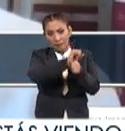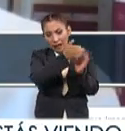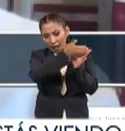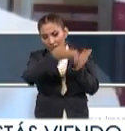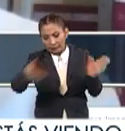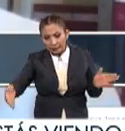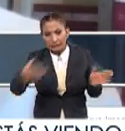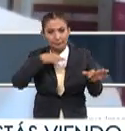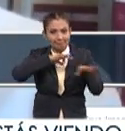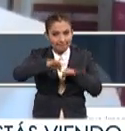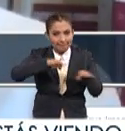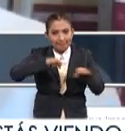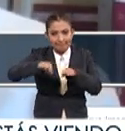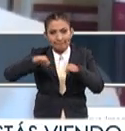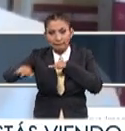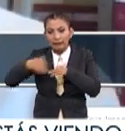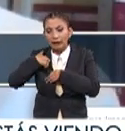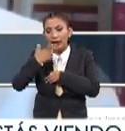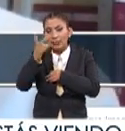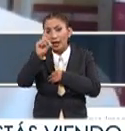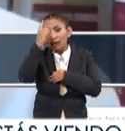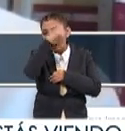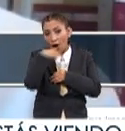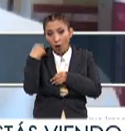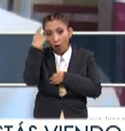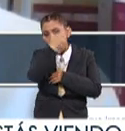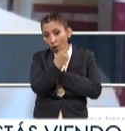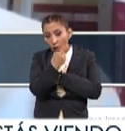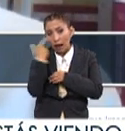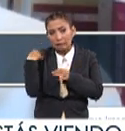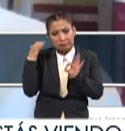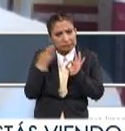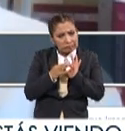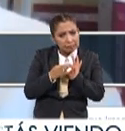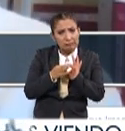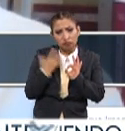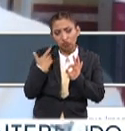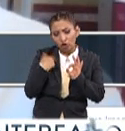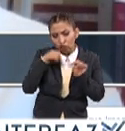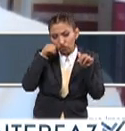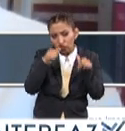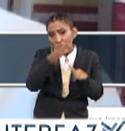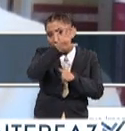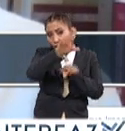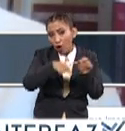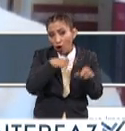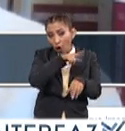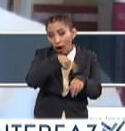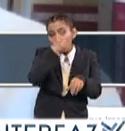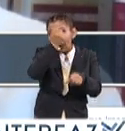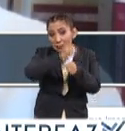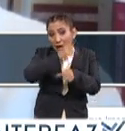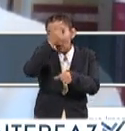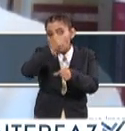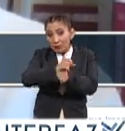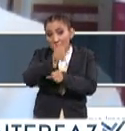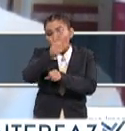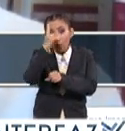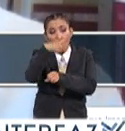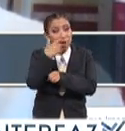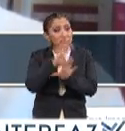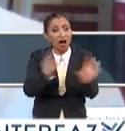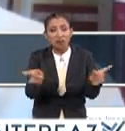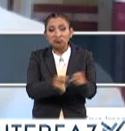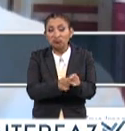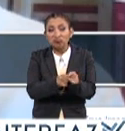Son 6 semanas de trabajo, son 30 horas efectivas. Le estamos dedicando 5 horas por semana a